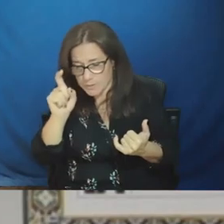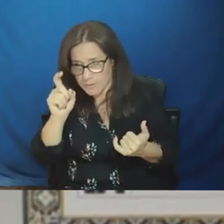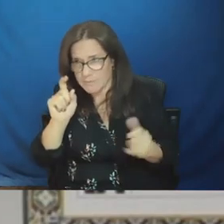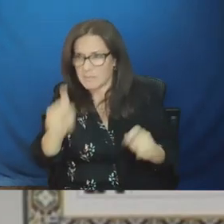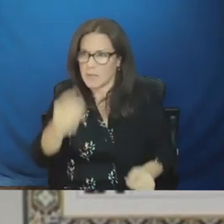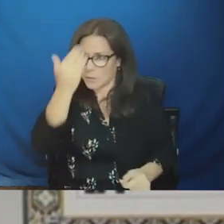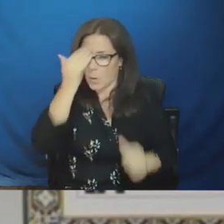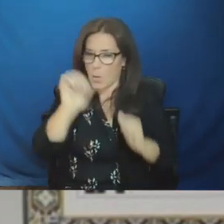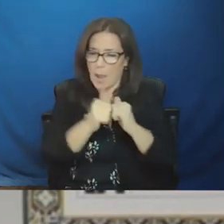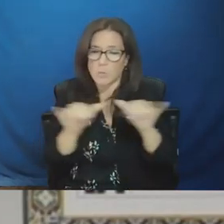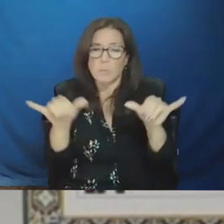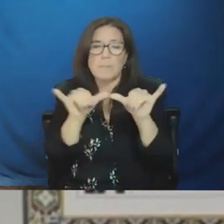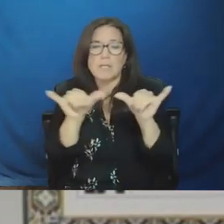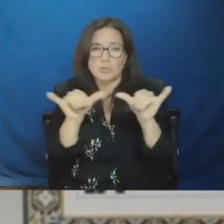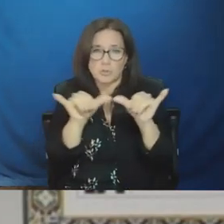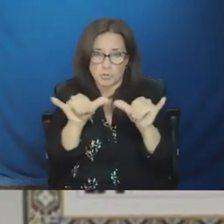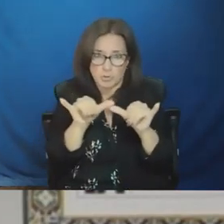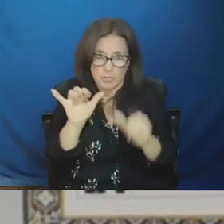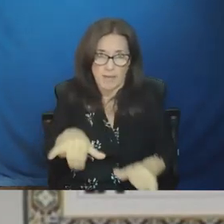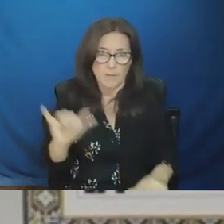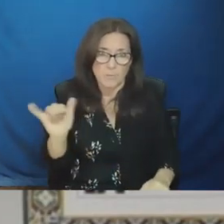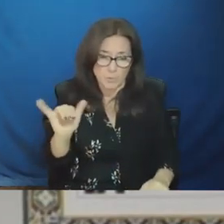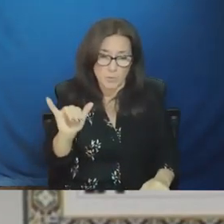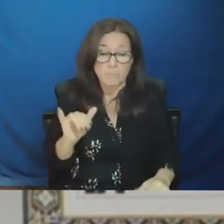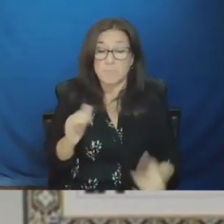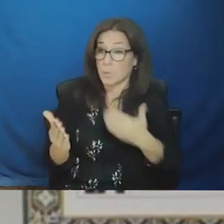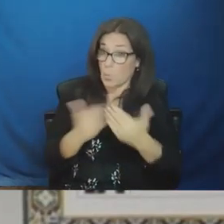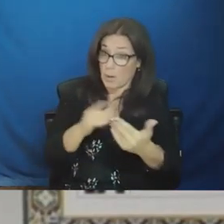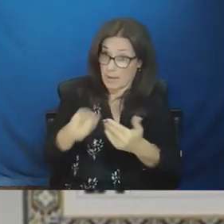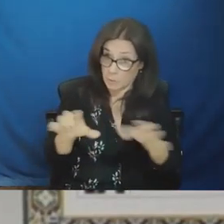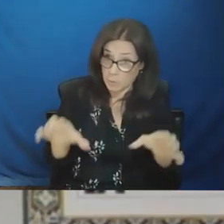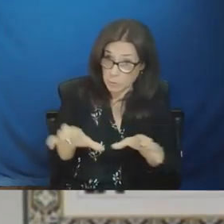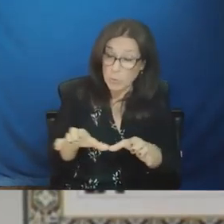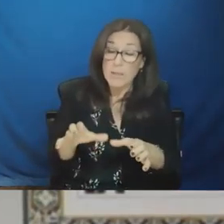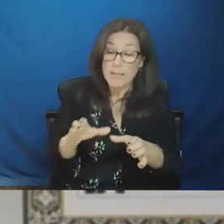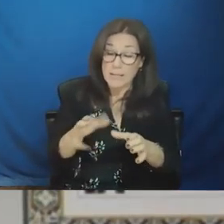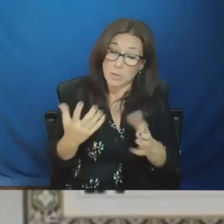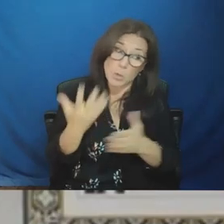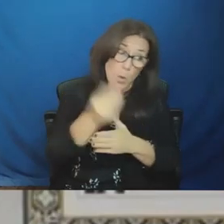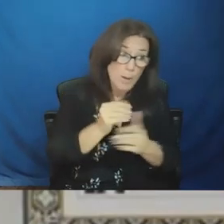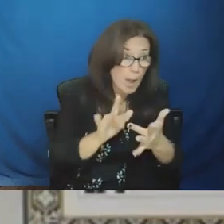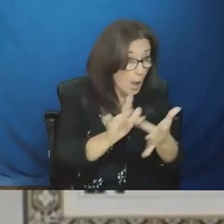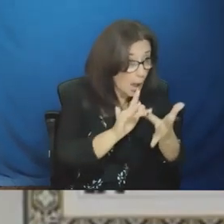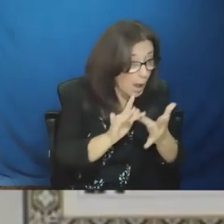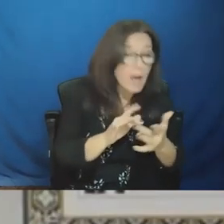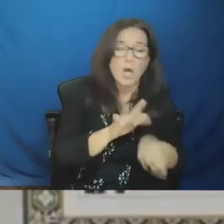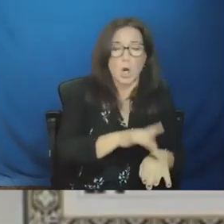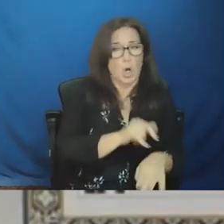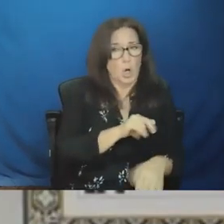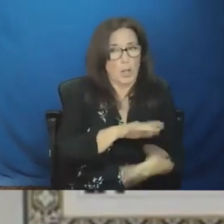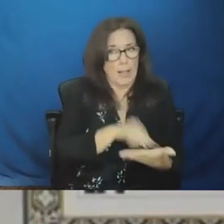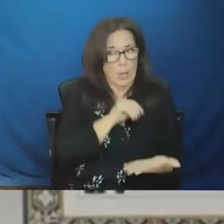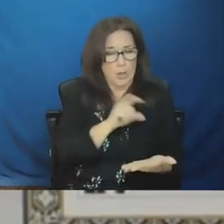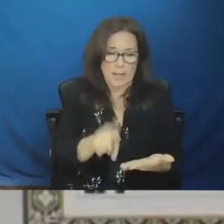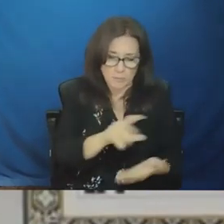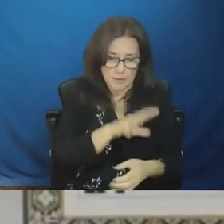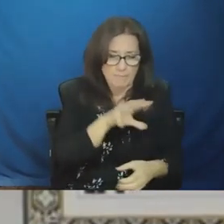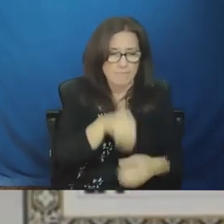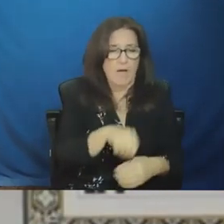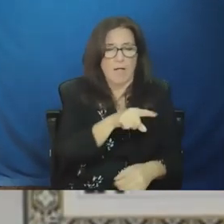en lo que hacemos y si me gustaría derosa cómo es que lo que vayan a hacer